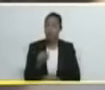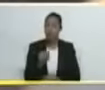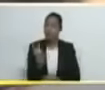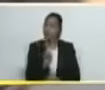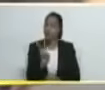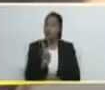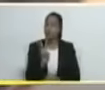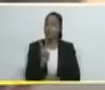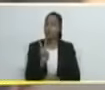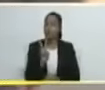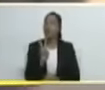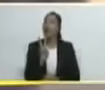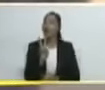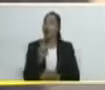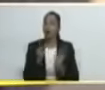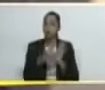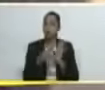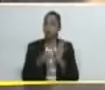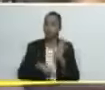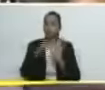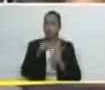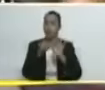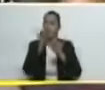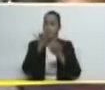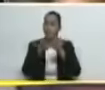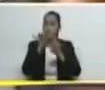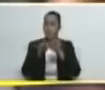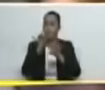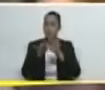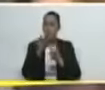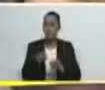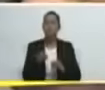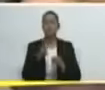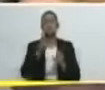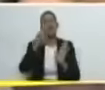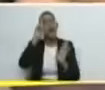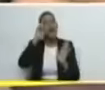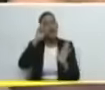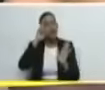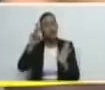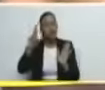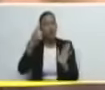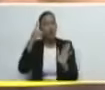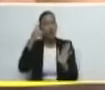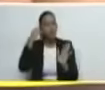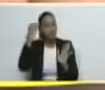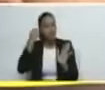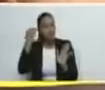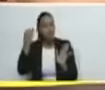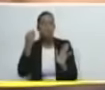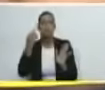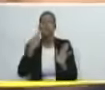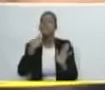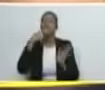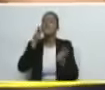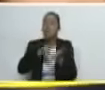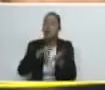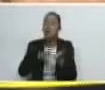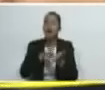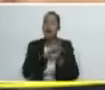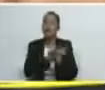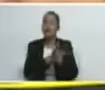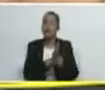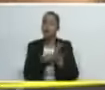levantaron su acta, dieron sus razones, su fuerza, su verdad,